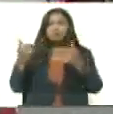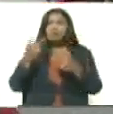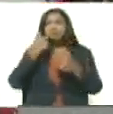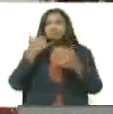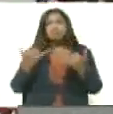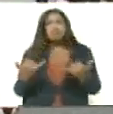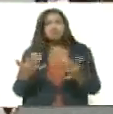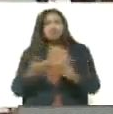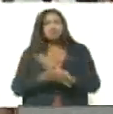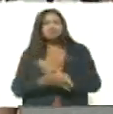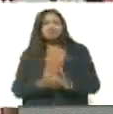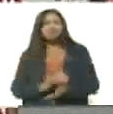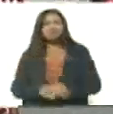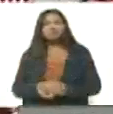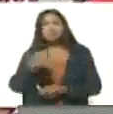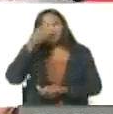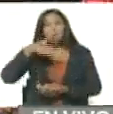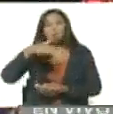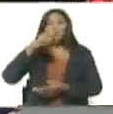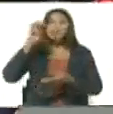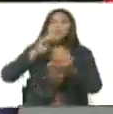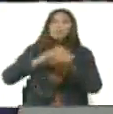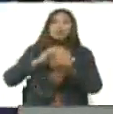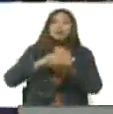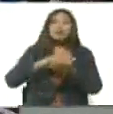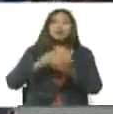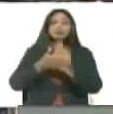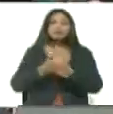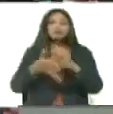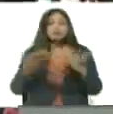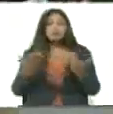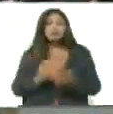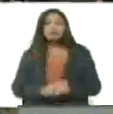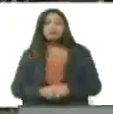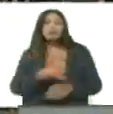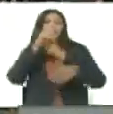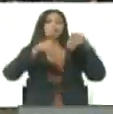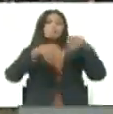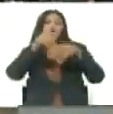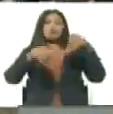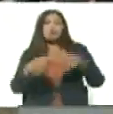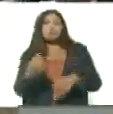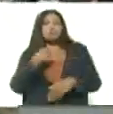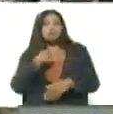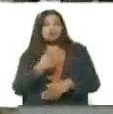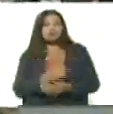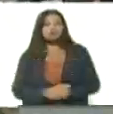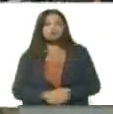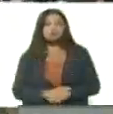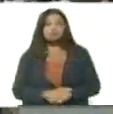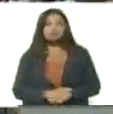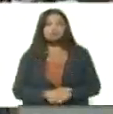decirle al pueblo de Miranda que vote por ellos.